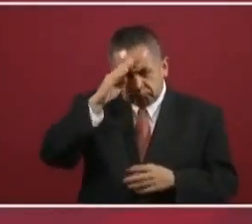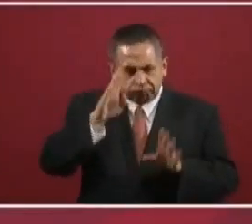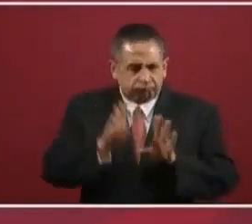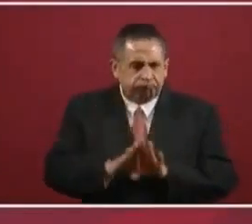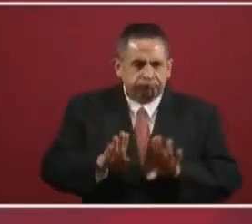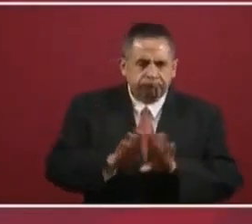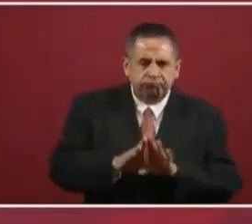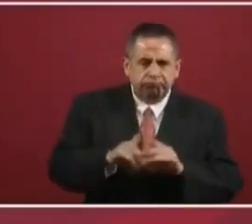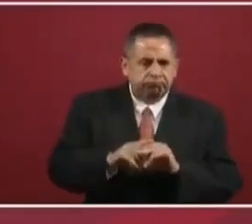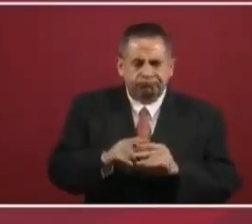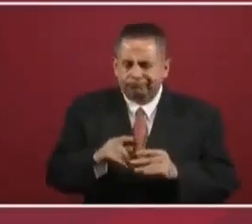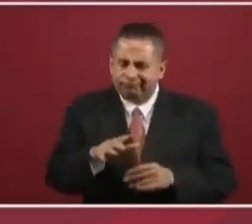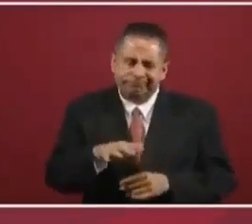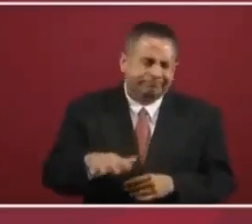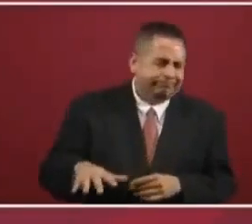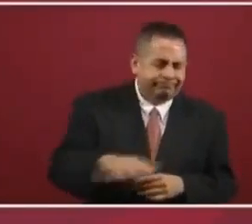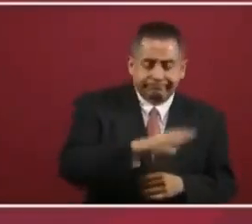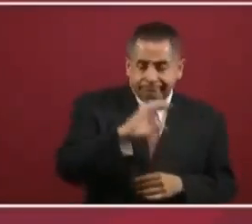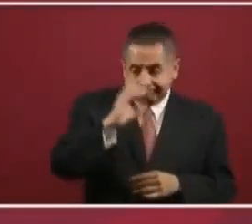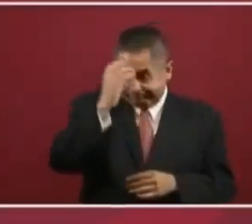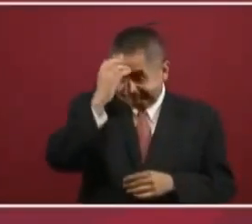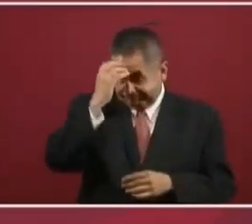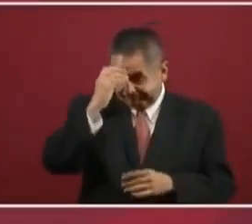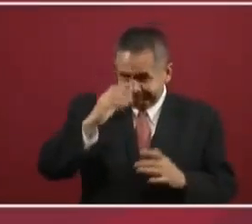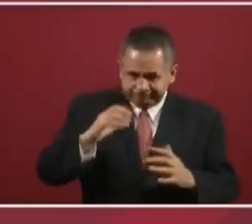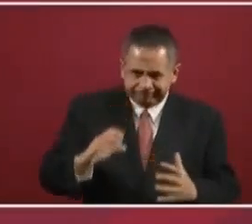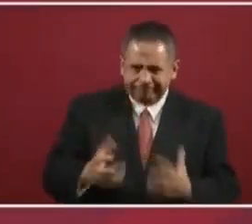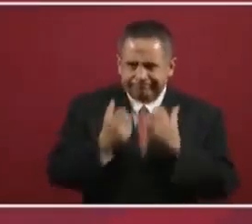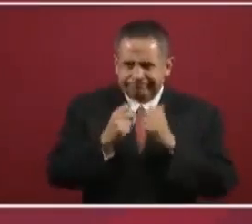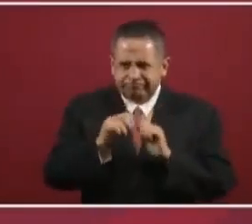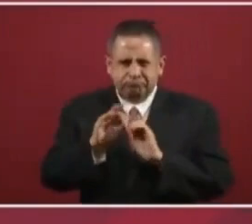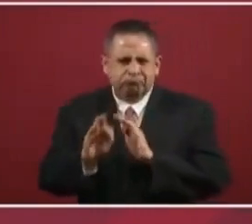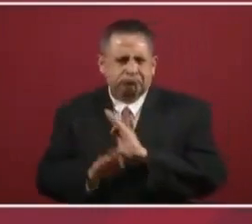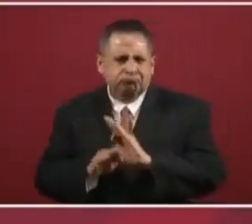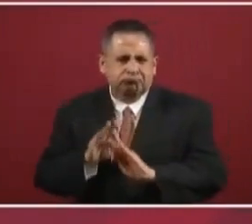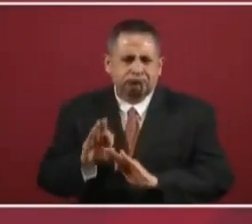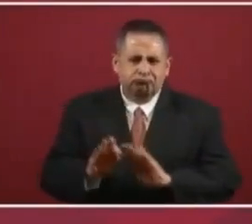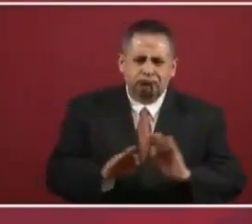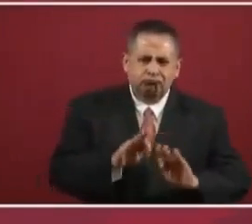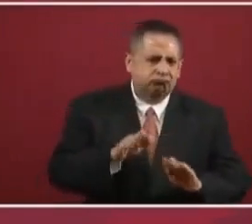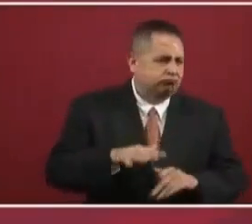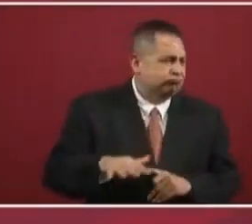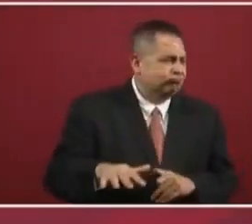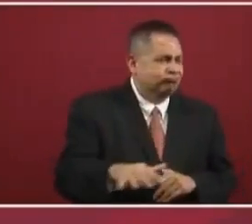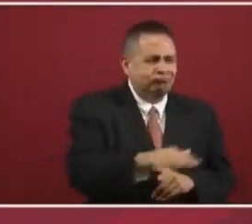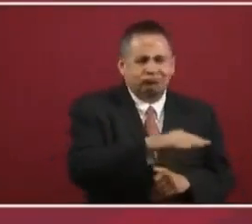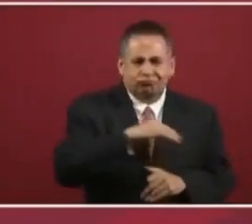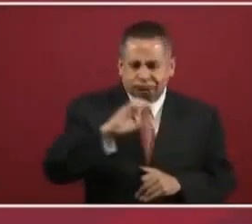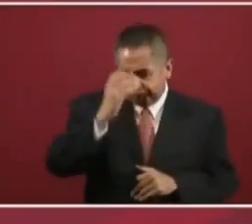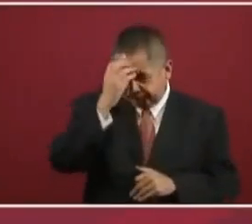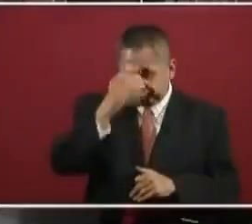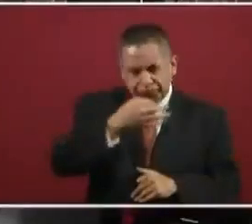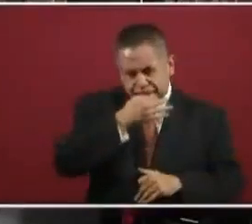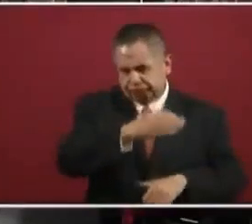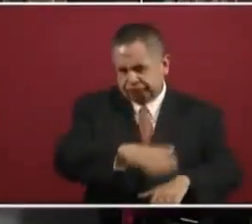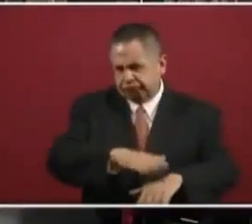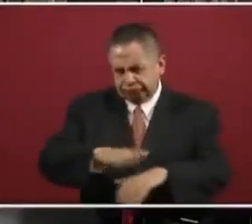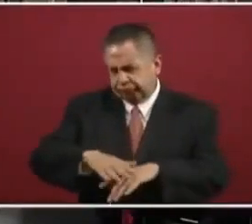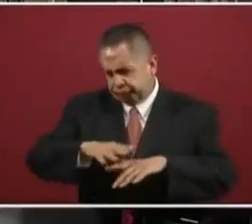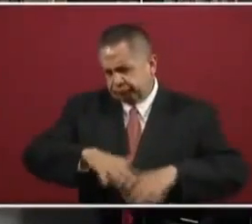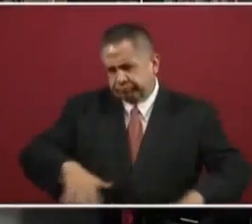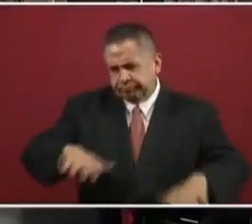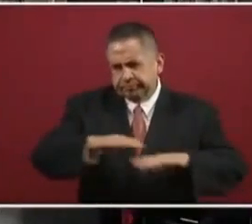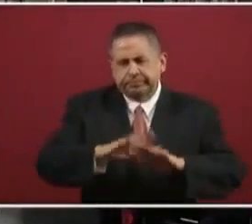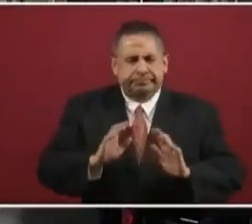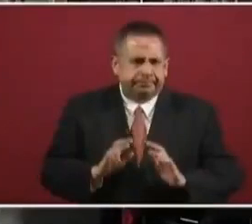el rescate completo del Bosque eso es lo que se le puede decir a los vecinos